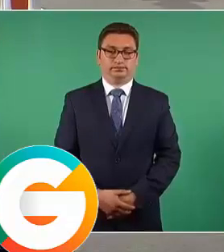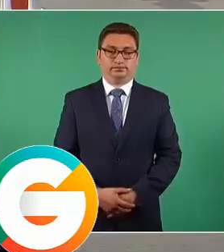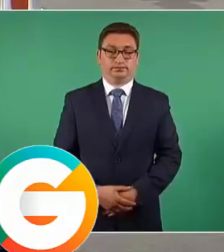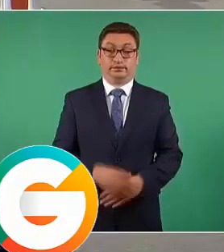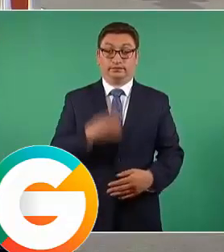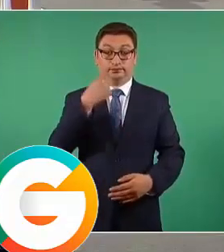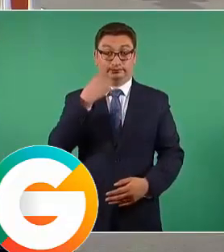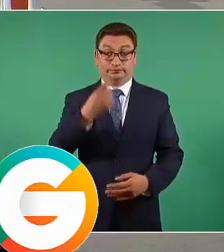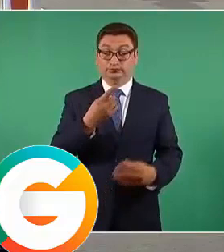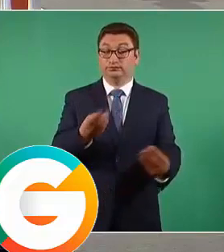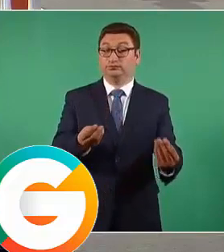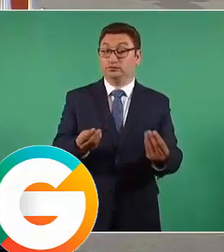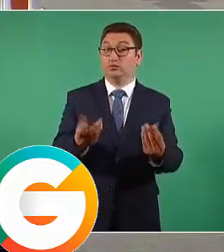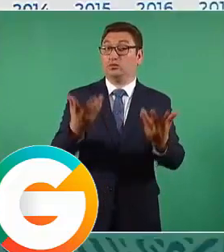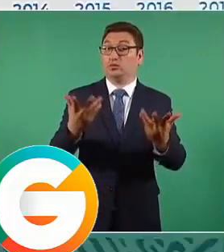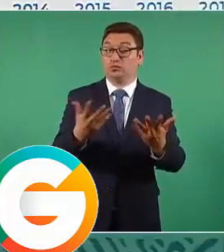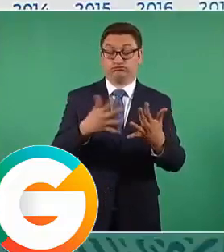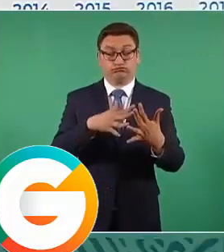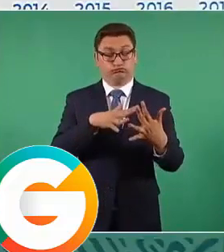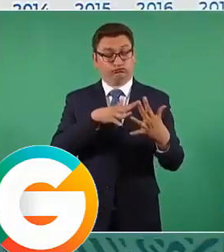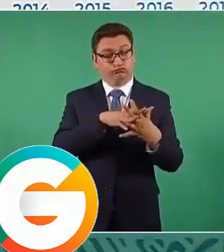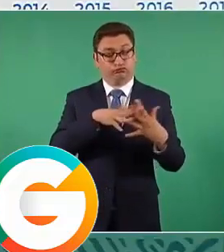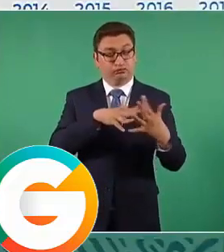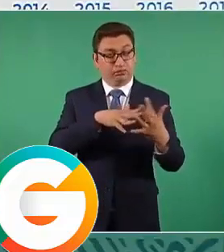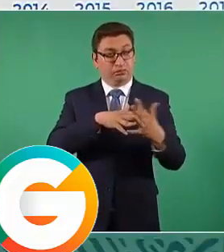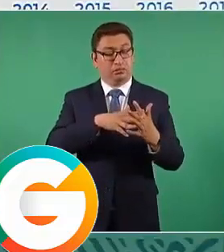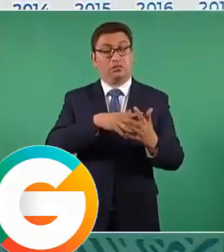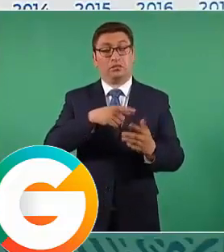¿Cuántos de estos enfrentamientos?